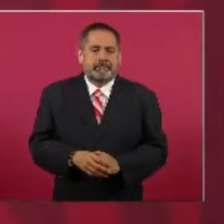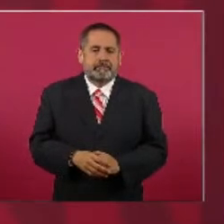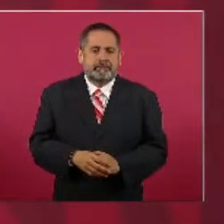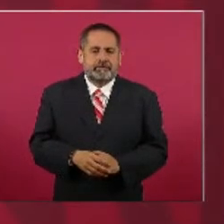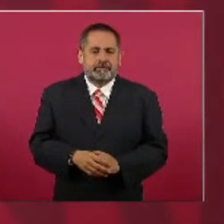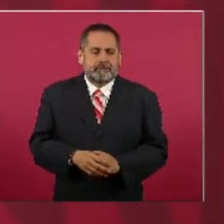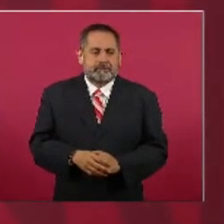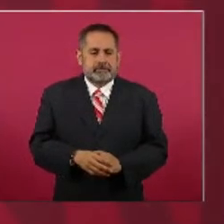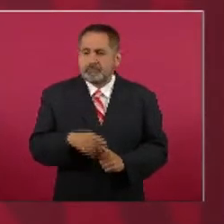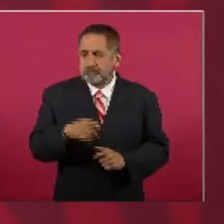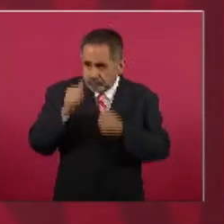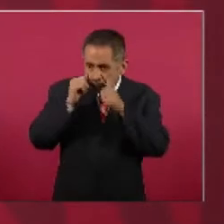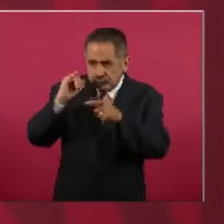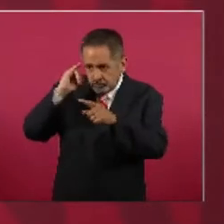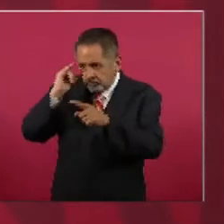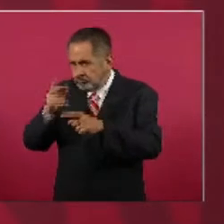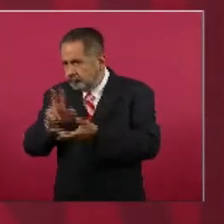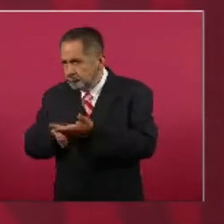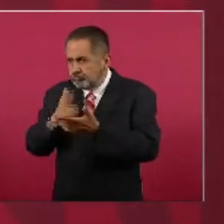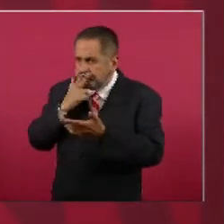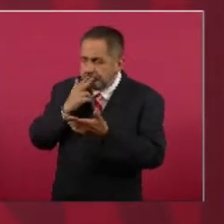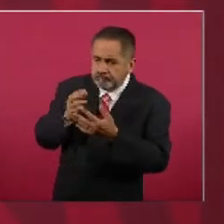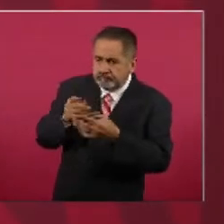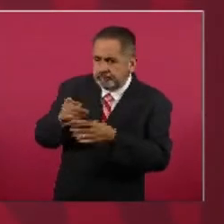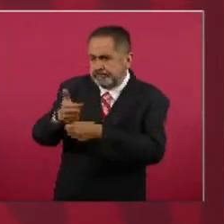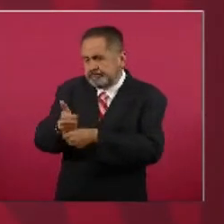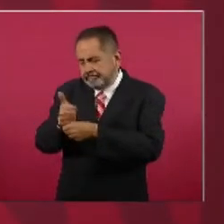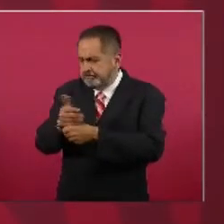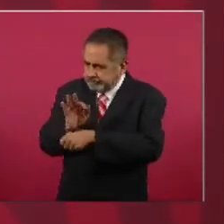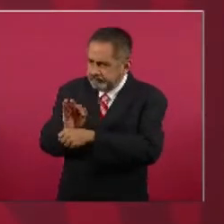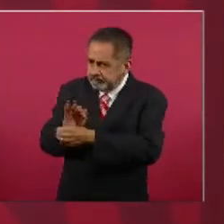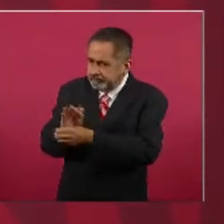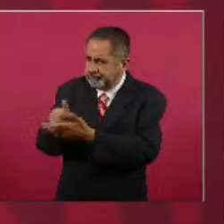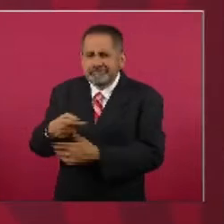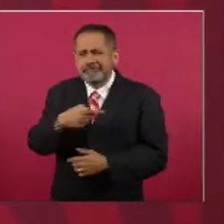su vida su sufrimiento